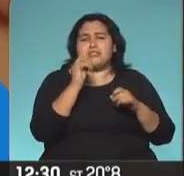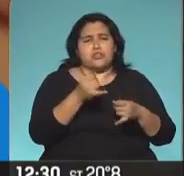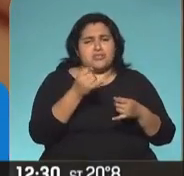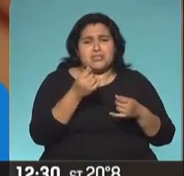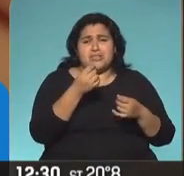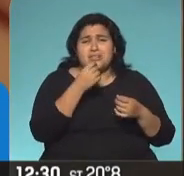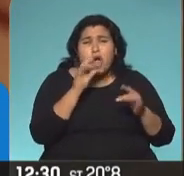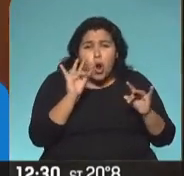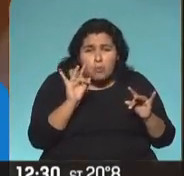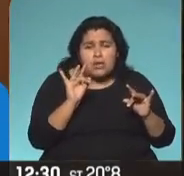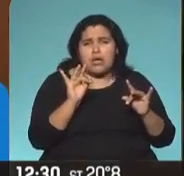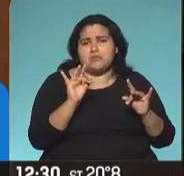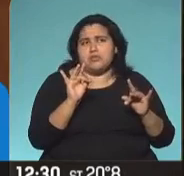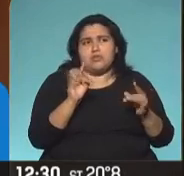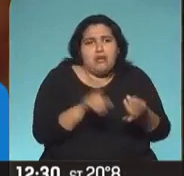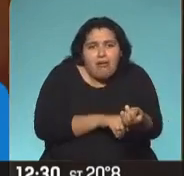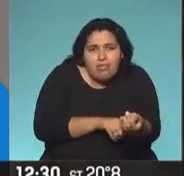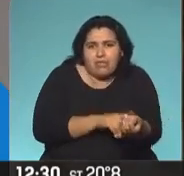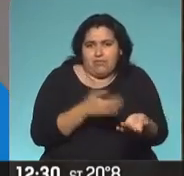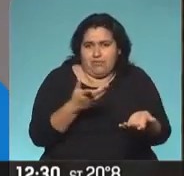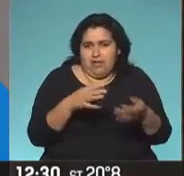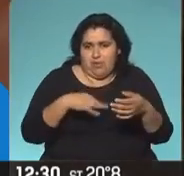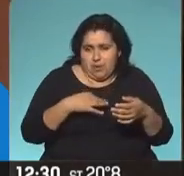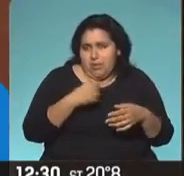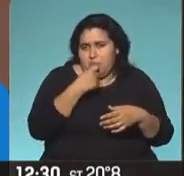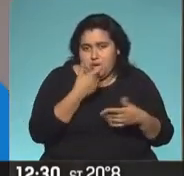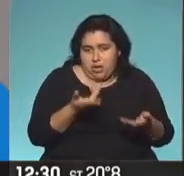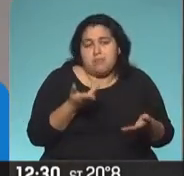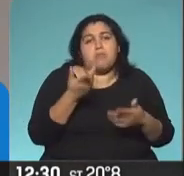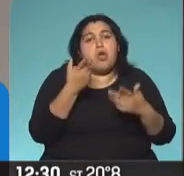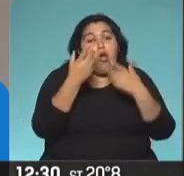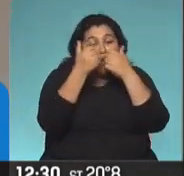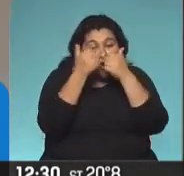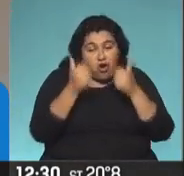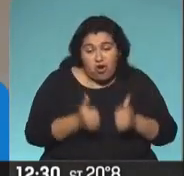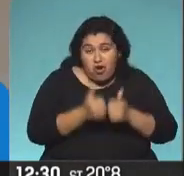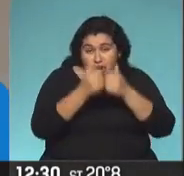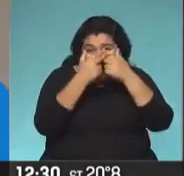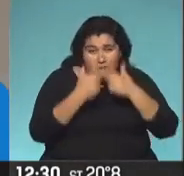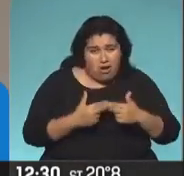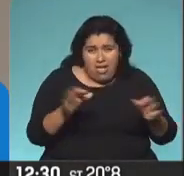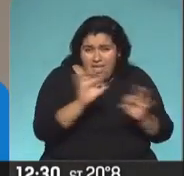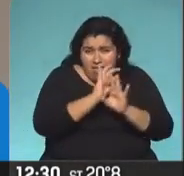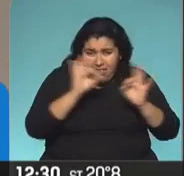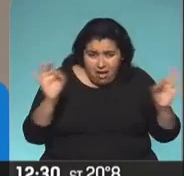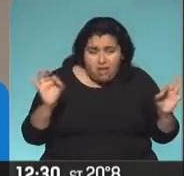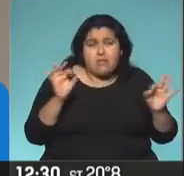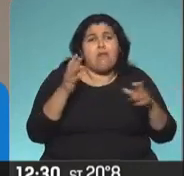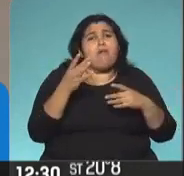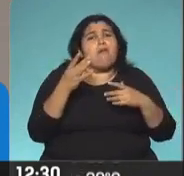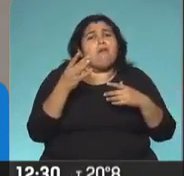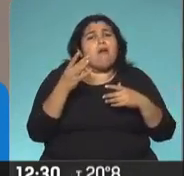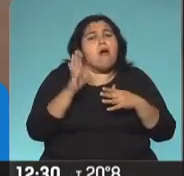asociadas a la diabetes una enfermedad no controlada con valores elevados de glucosa en